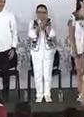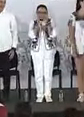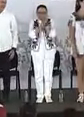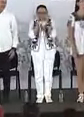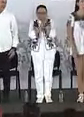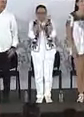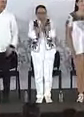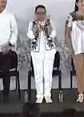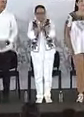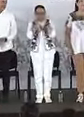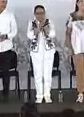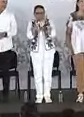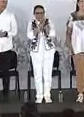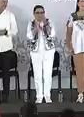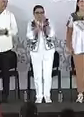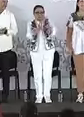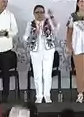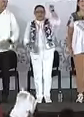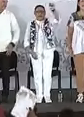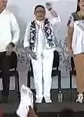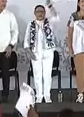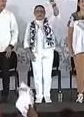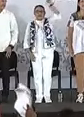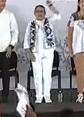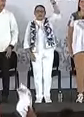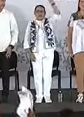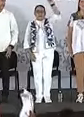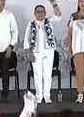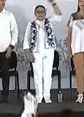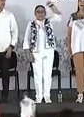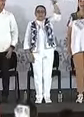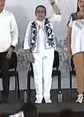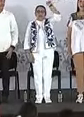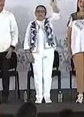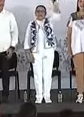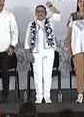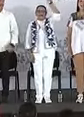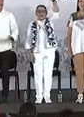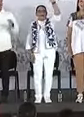presid presidenta presidenta